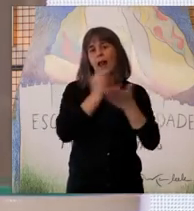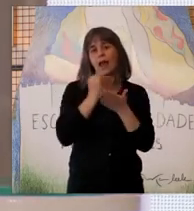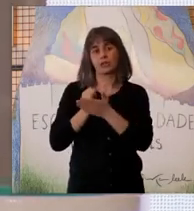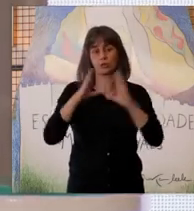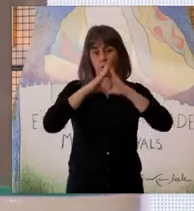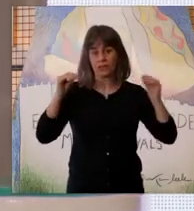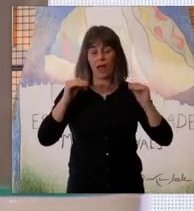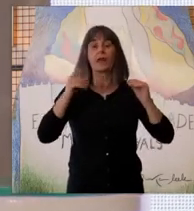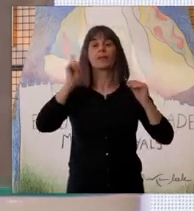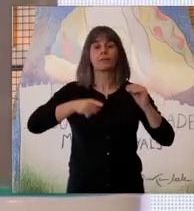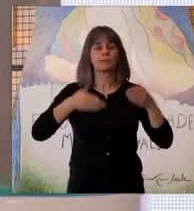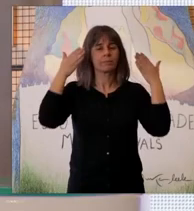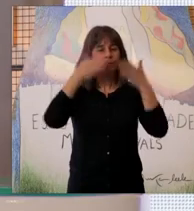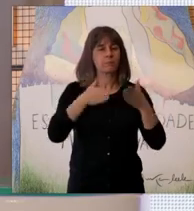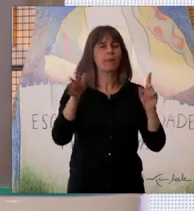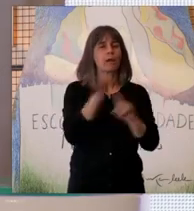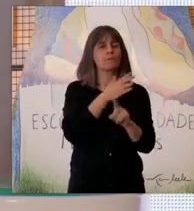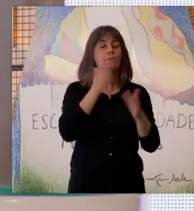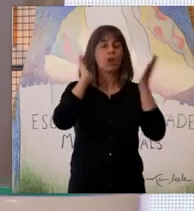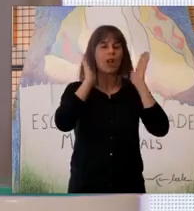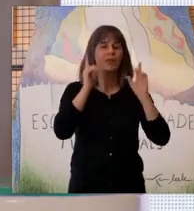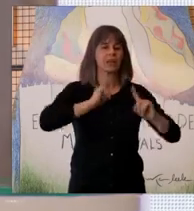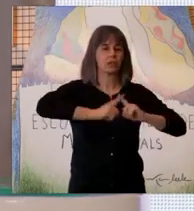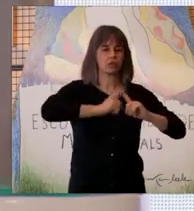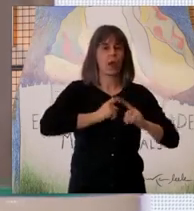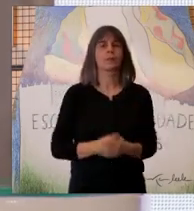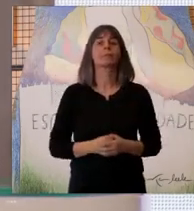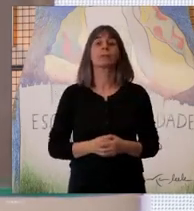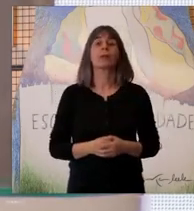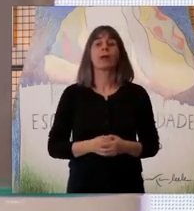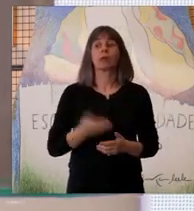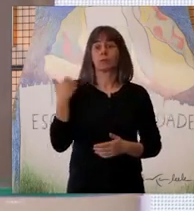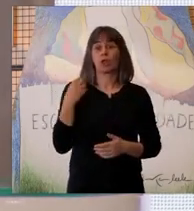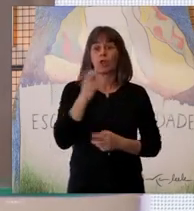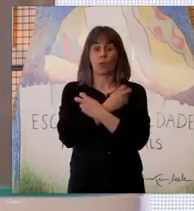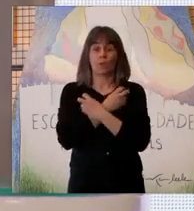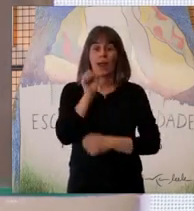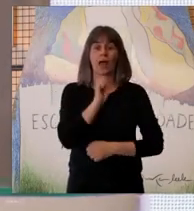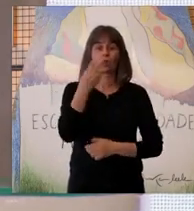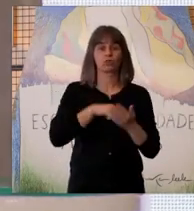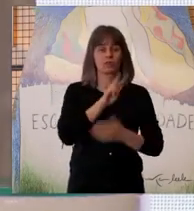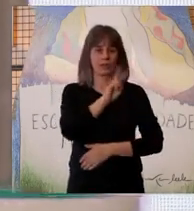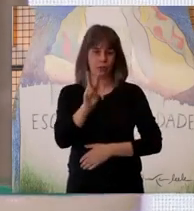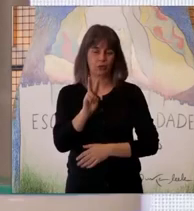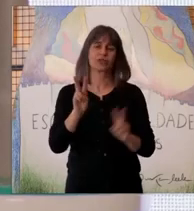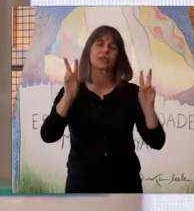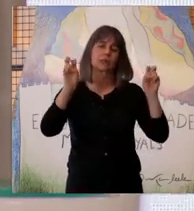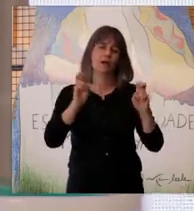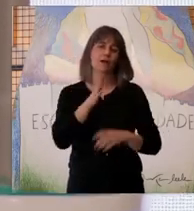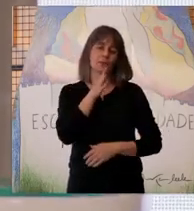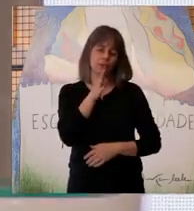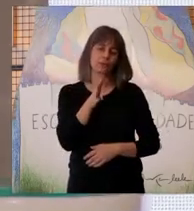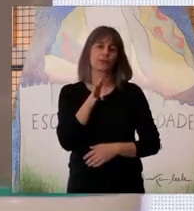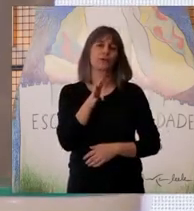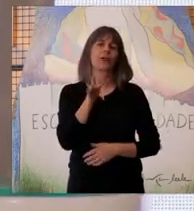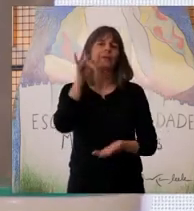énfasis en la violencia sexual en noviembre del 22 hace nada con el motivo del día internacional de la